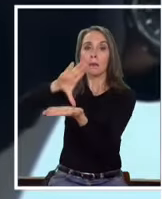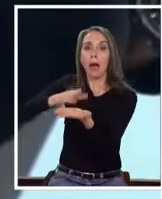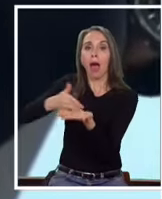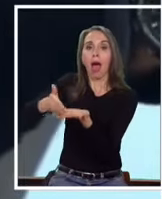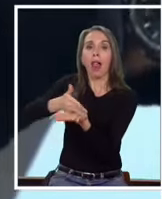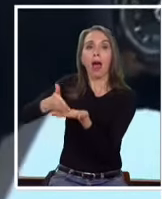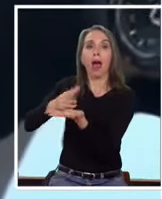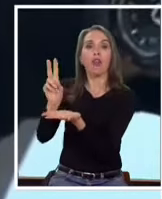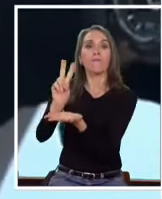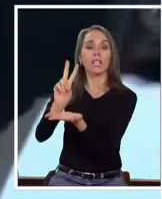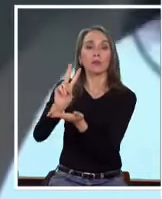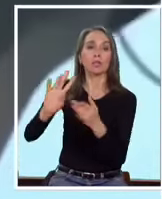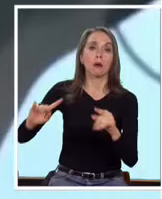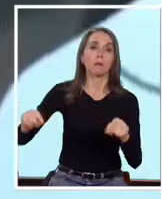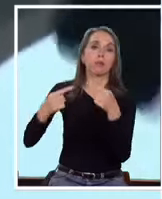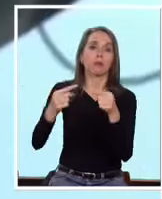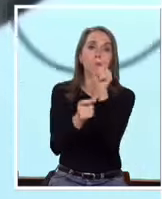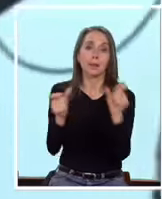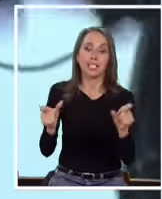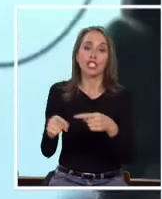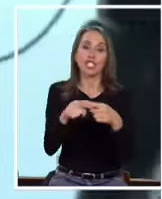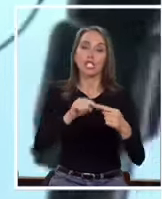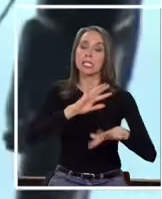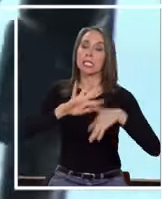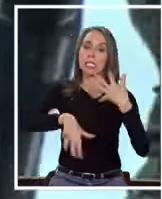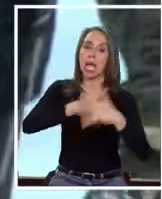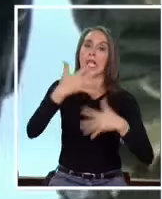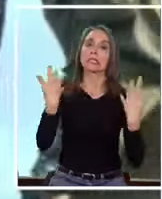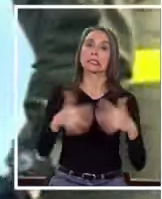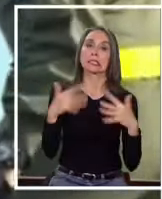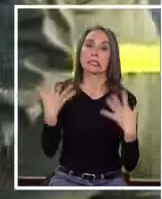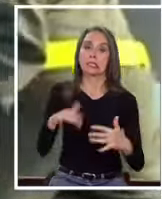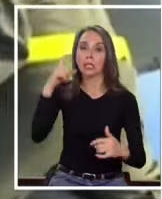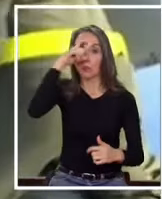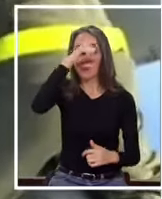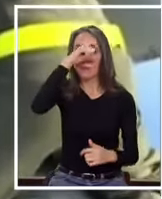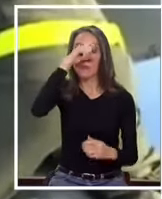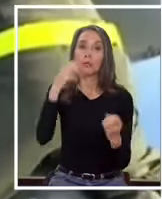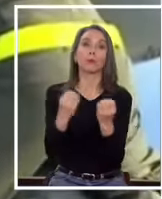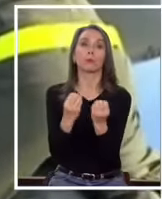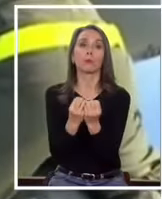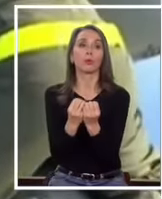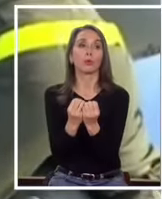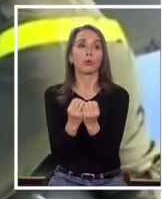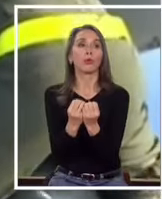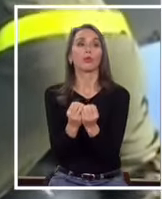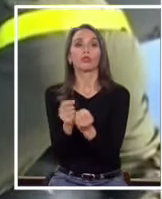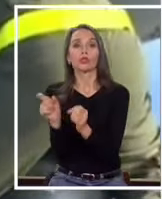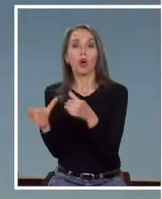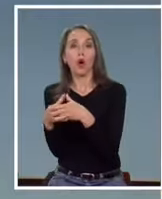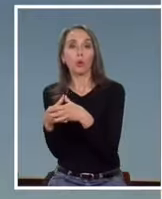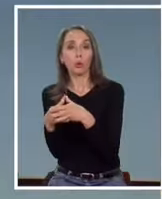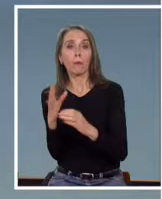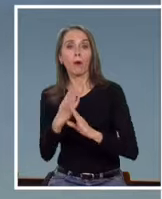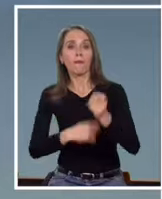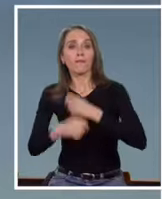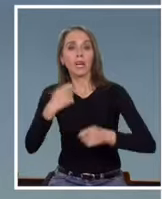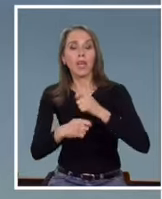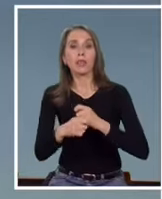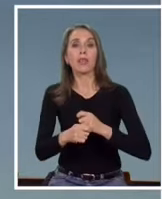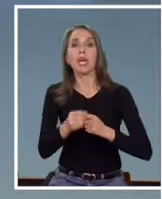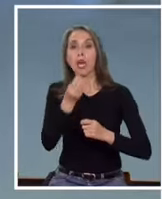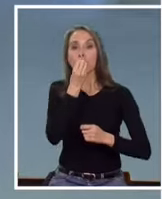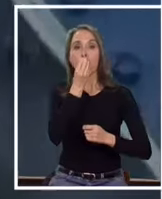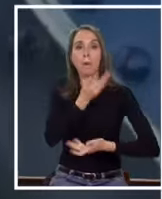Venezuela. Entonces hay una conflictividad social supremamente compleja y la presencia de muchas economías ilegales, contrabando de